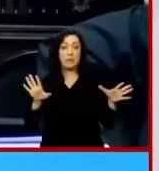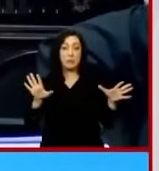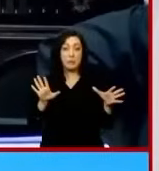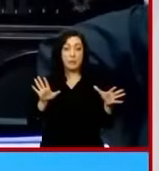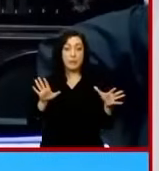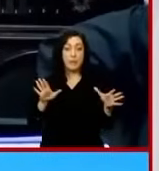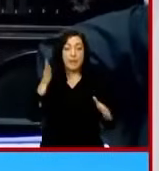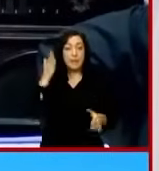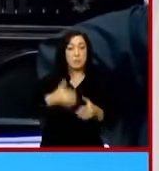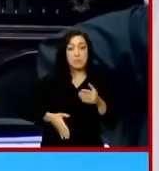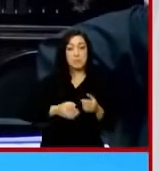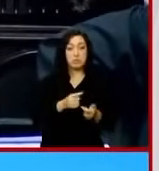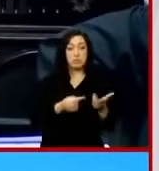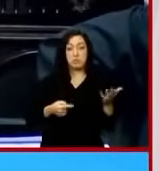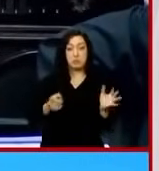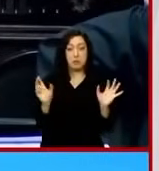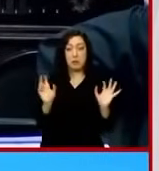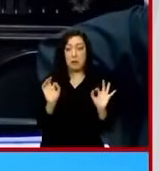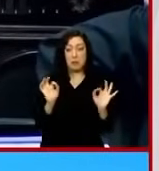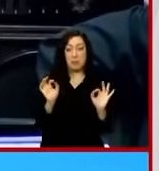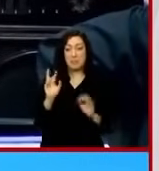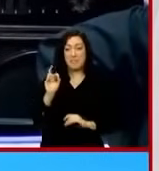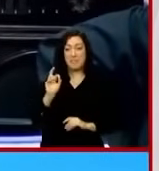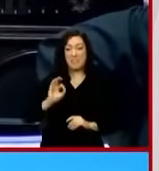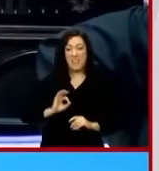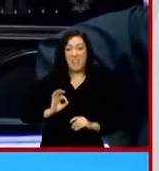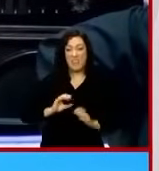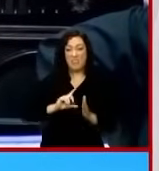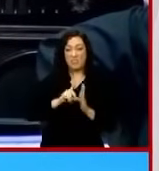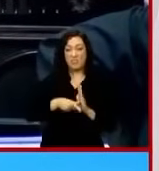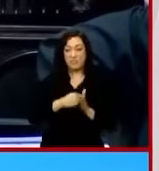es la situación hoy de un jubilado?